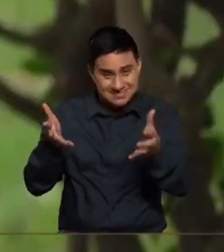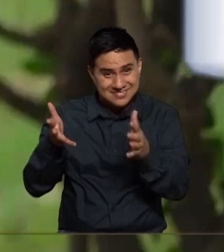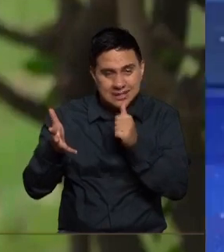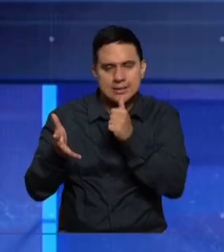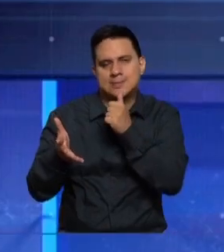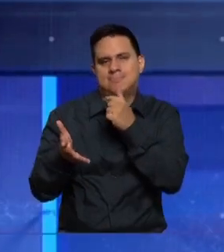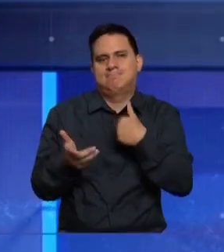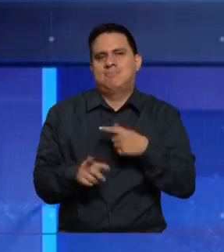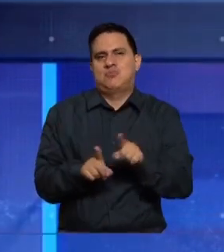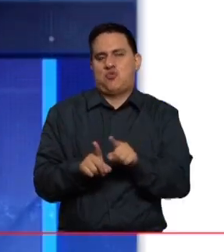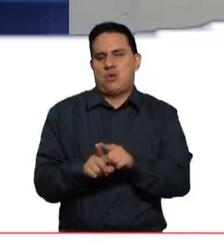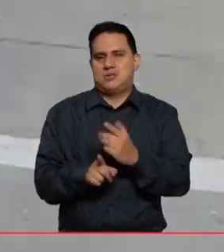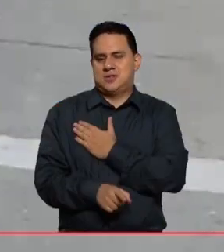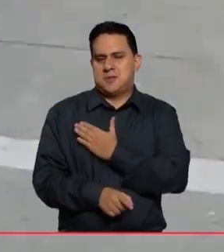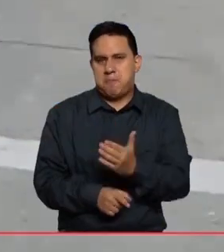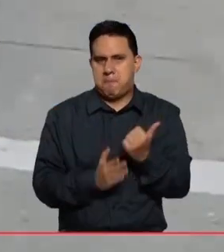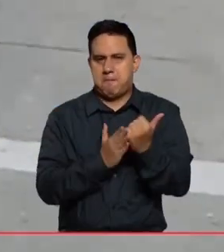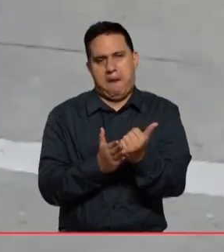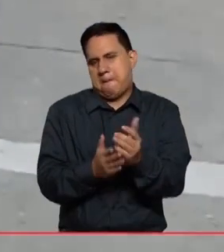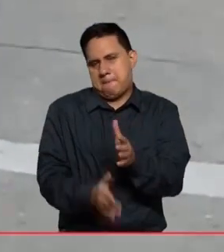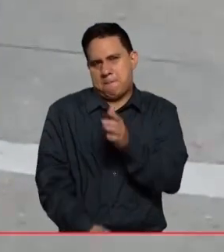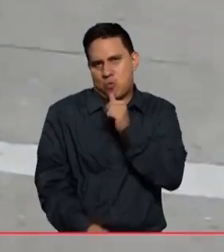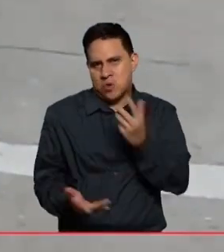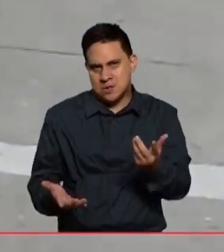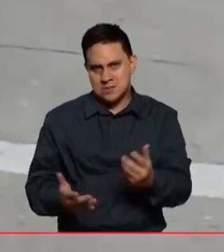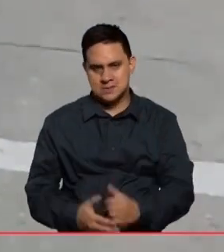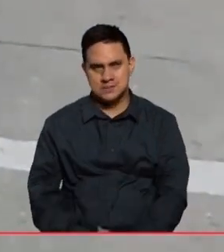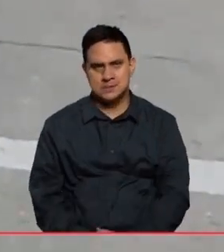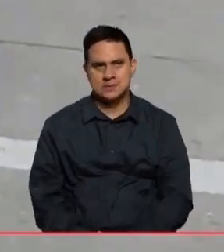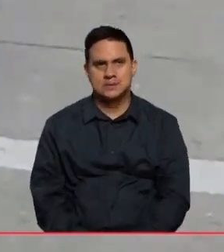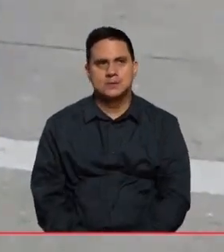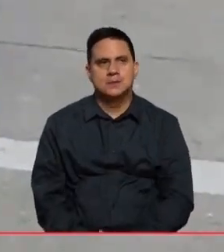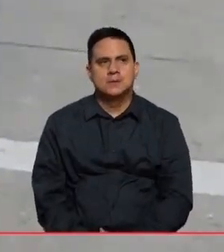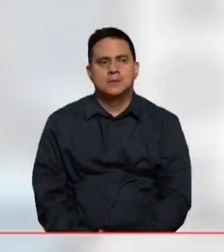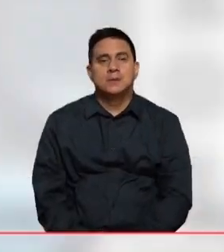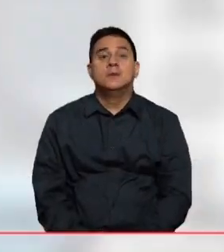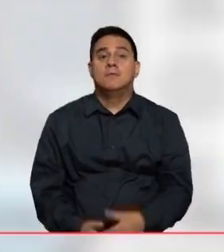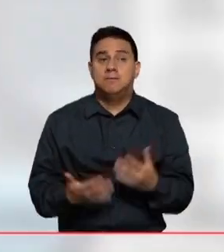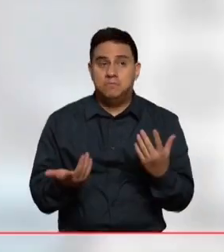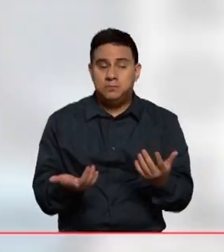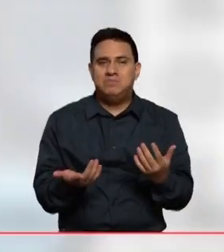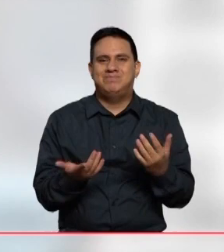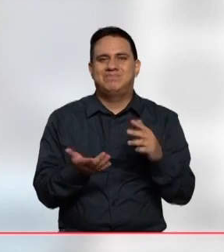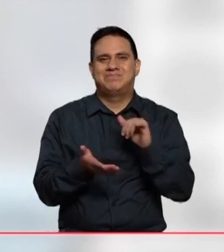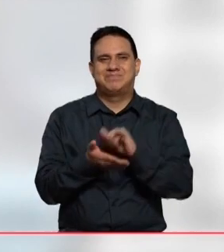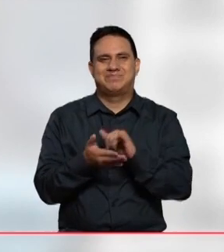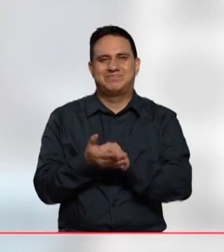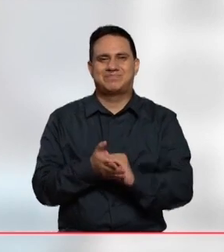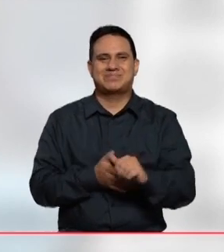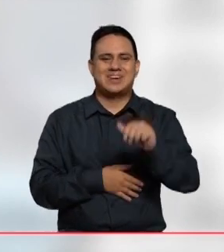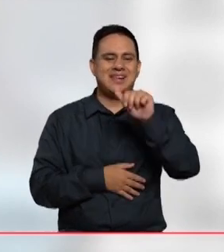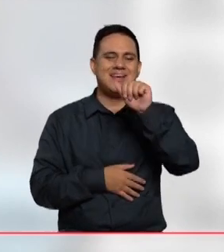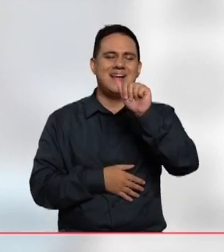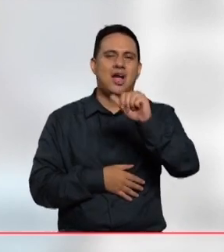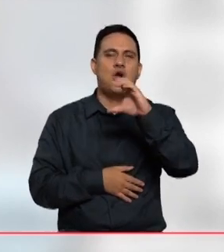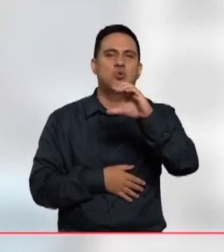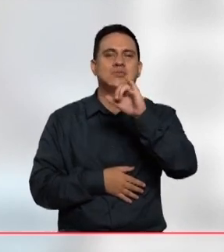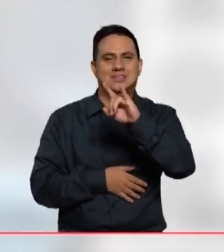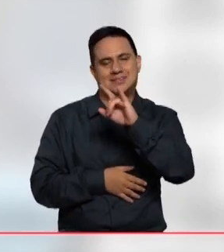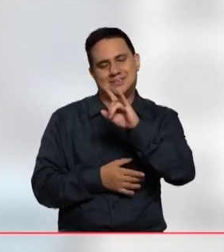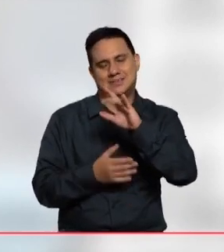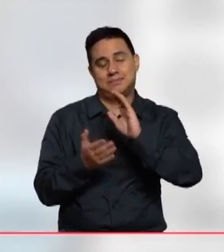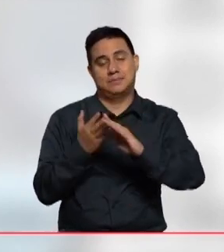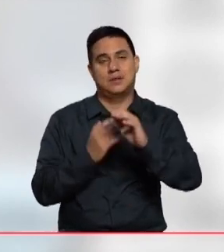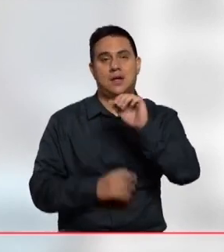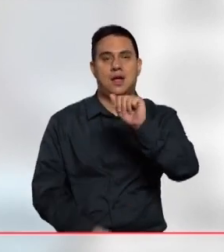verdadera voluntad de paz. Hay que decir finalmente, y es que los enfrentamientos entre las autodefensas y el ELN es lo que